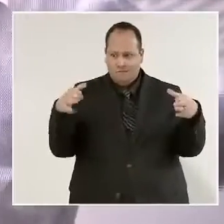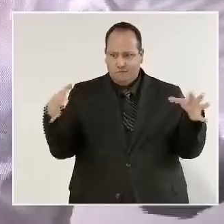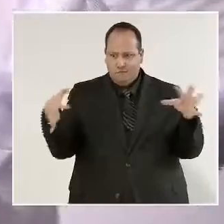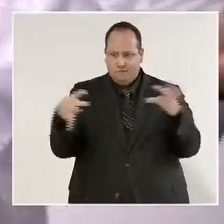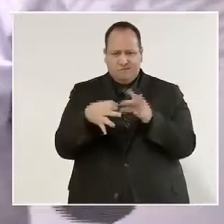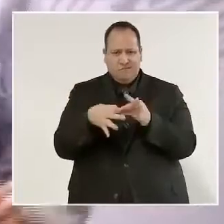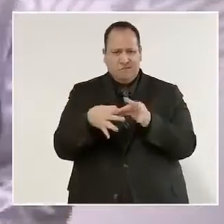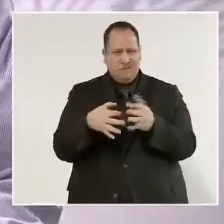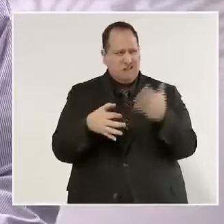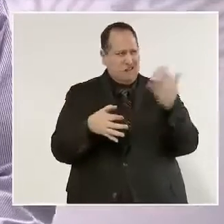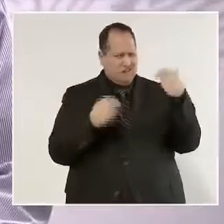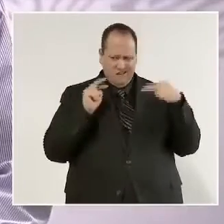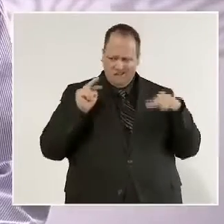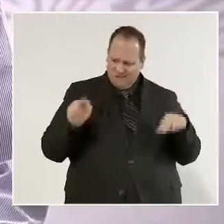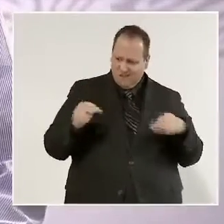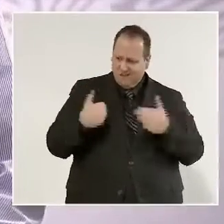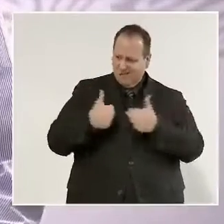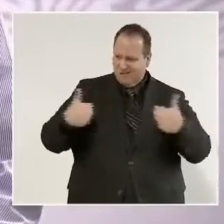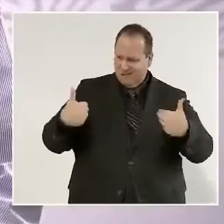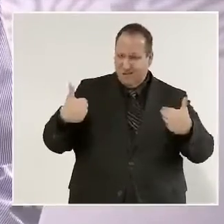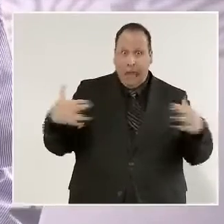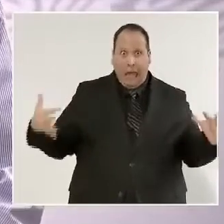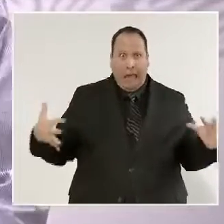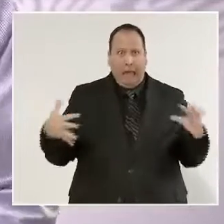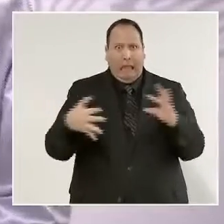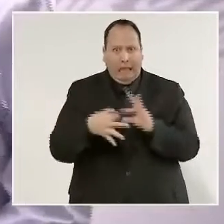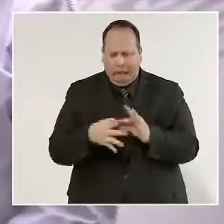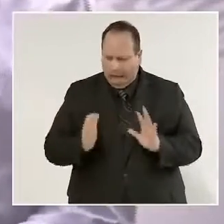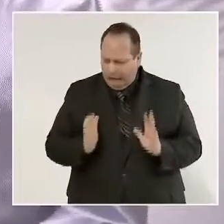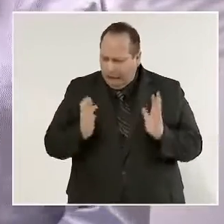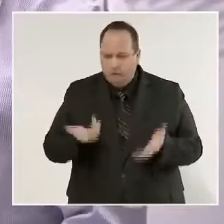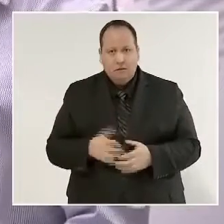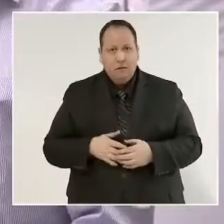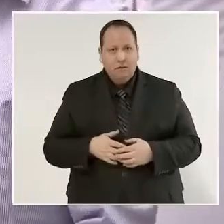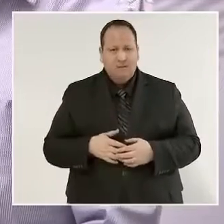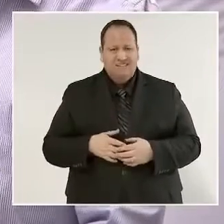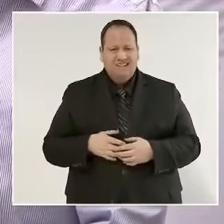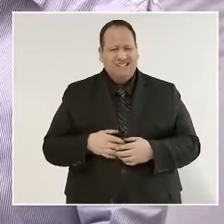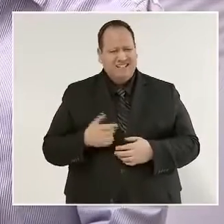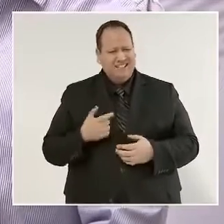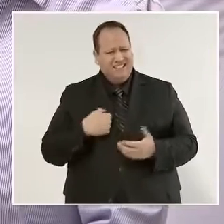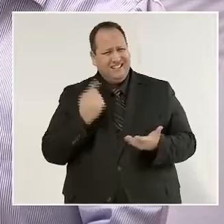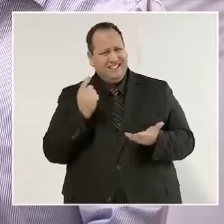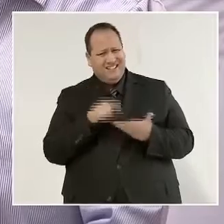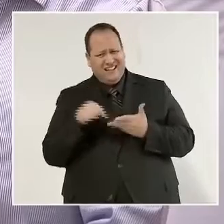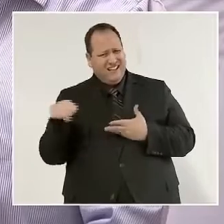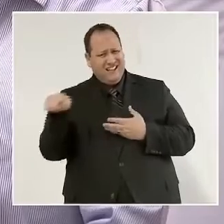¿cuándo se había visto eso? No nos creían,